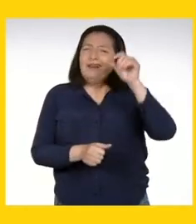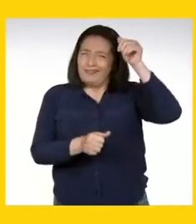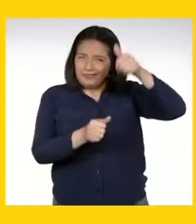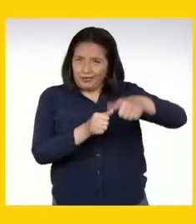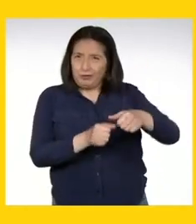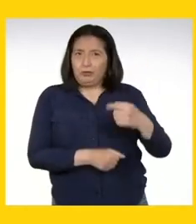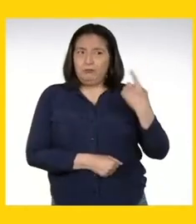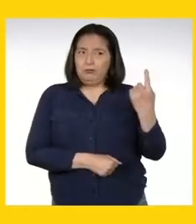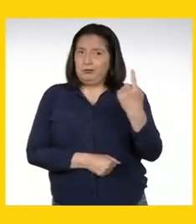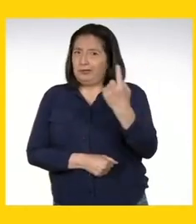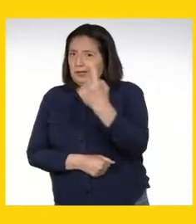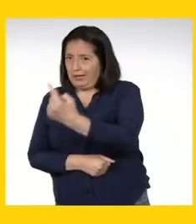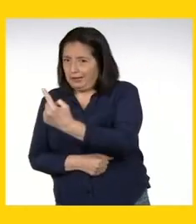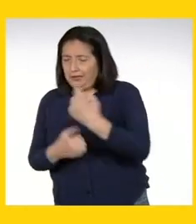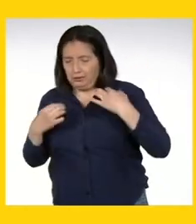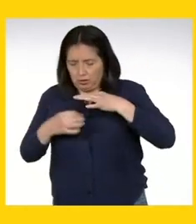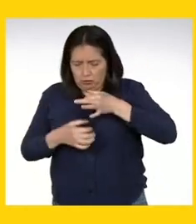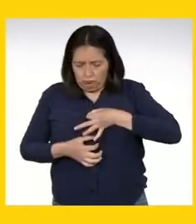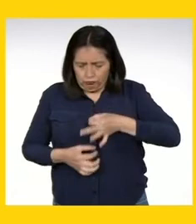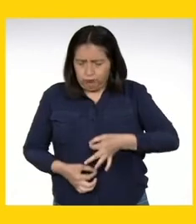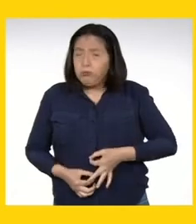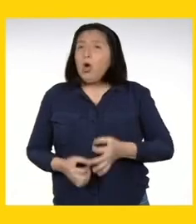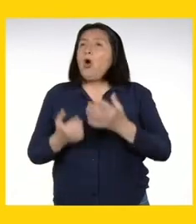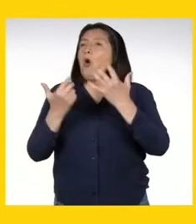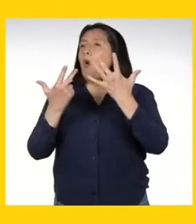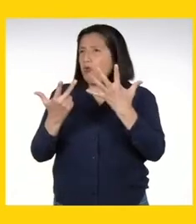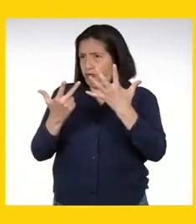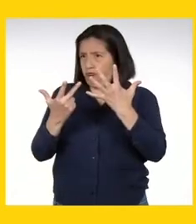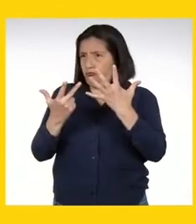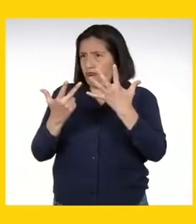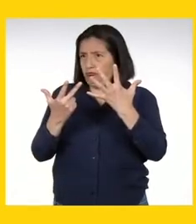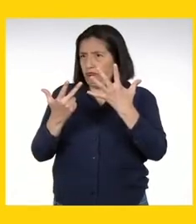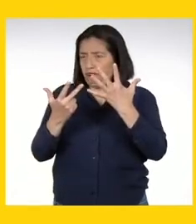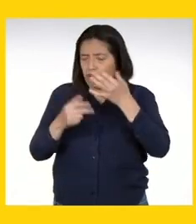Recordemos que cada camisa tiene 8 botones.